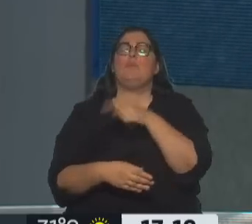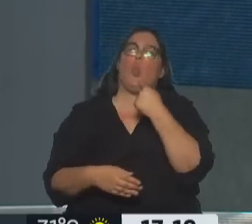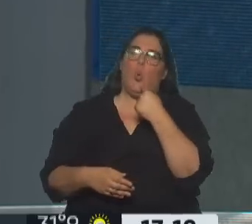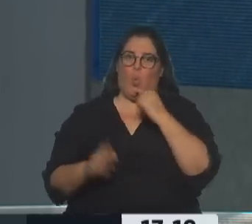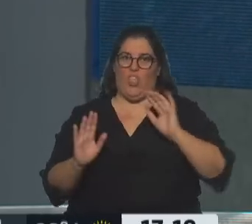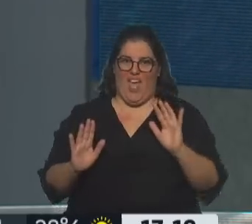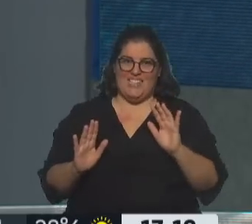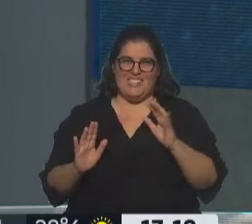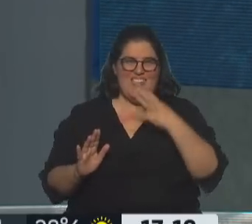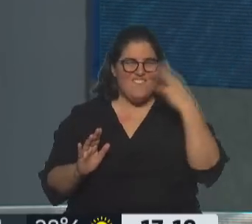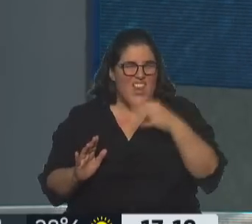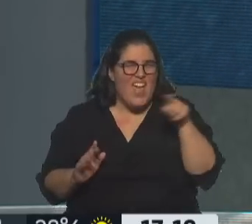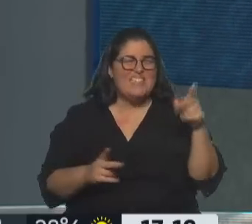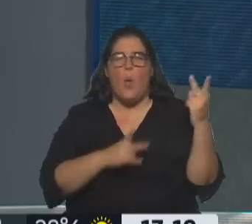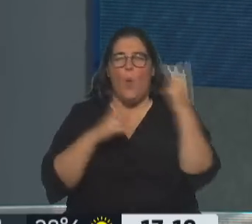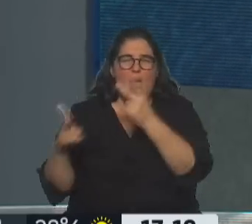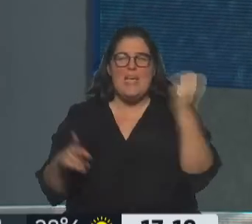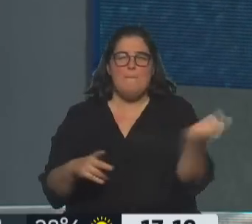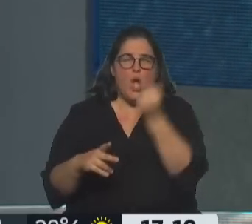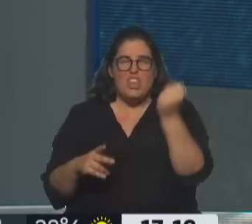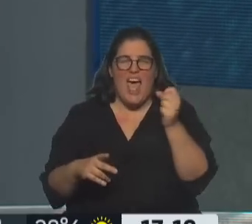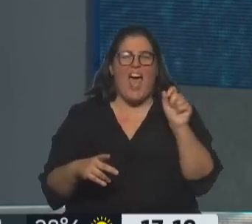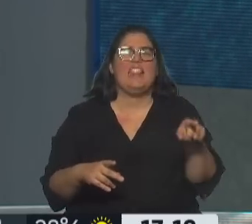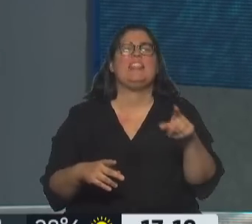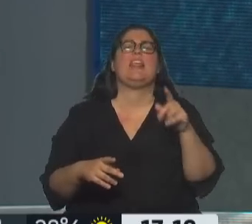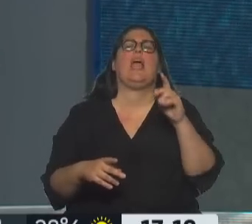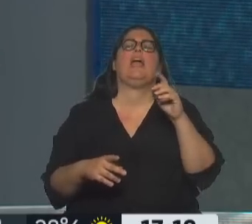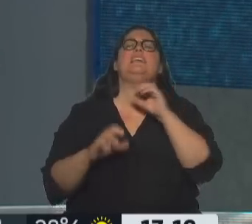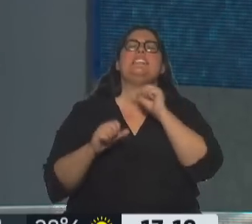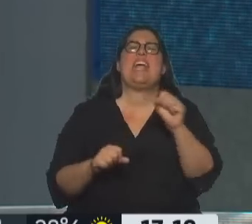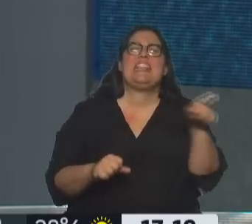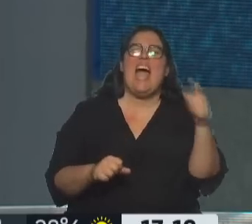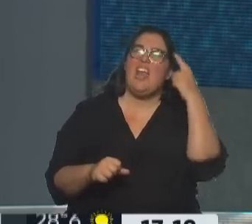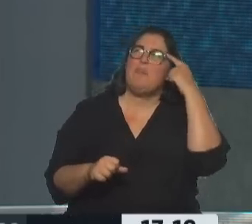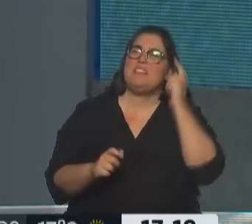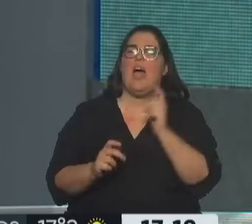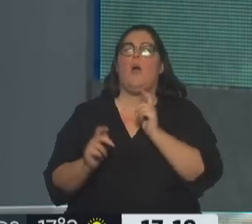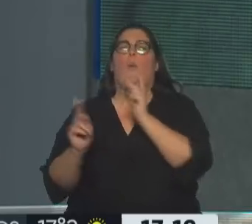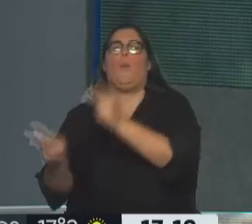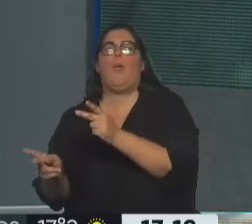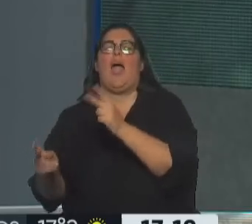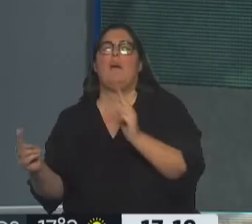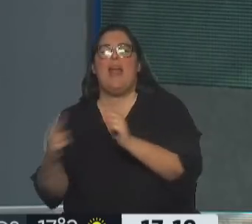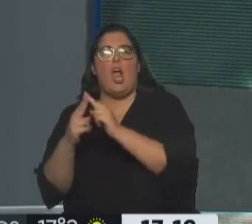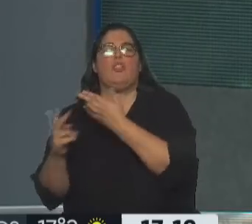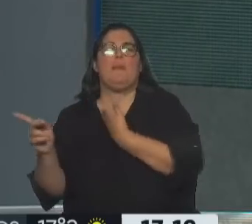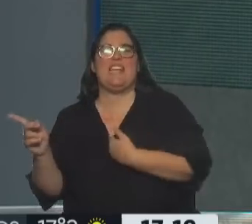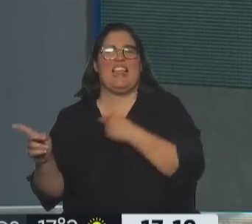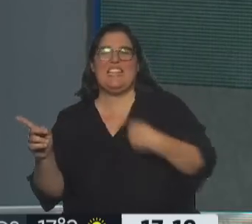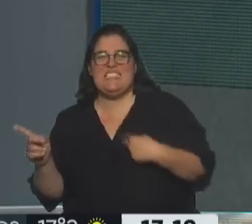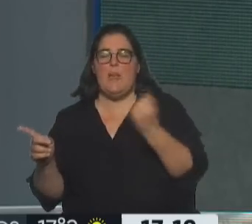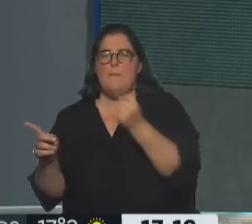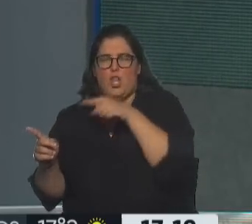realmente un viaje tan importante en donde Blinken planeaba acercarse a Exacto. China y se iba a juntar con Xi Jinping, nada más y nada